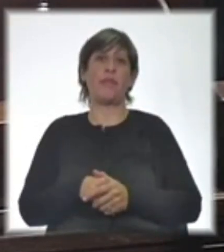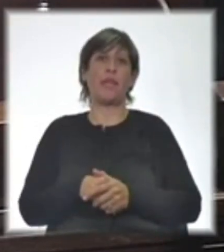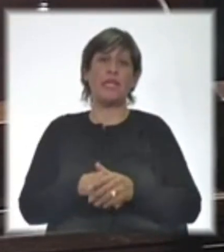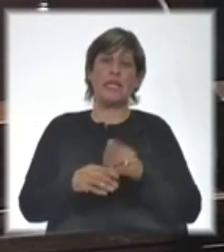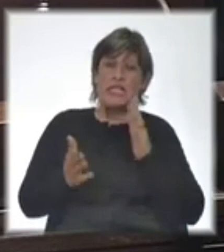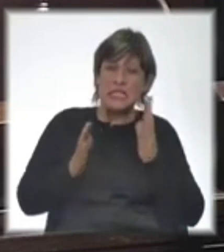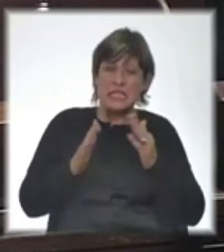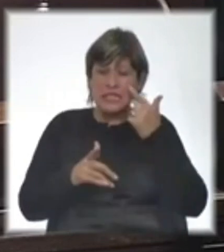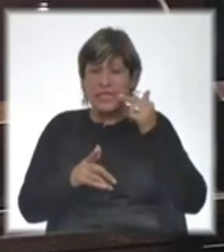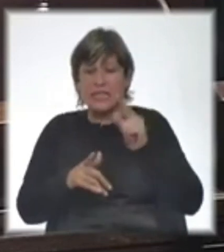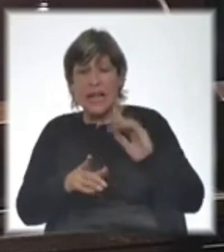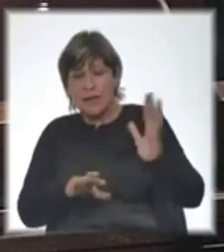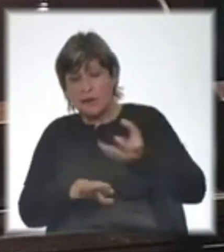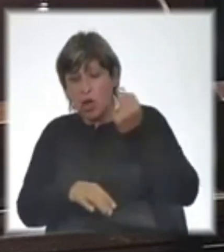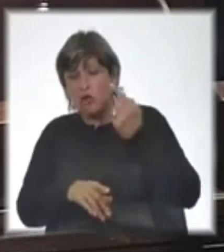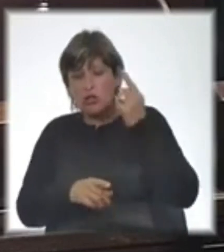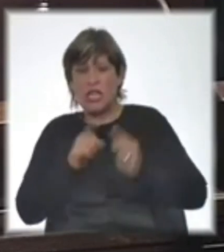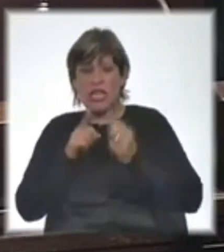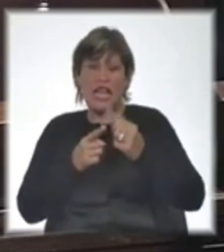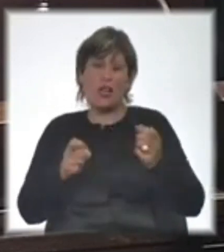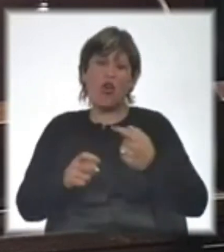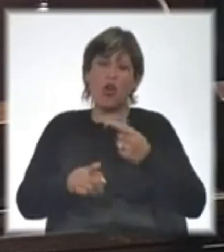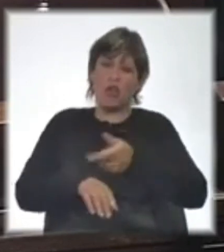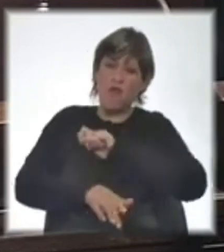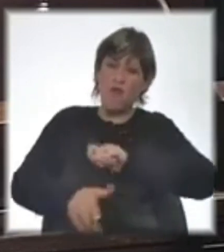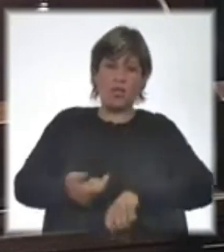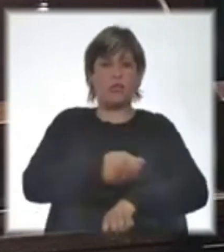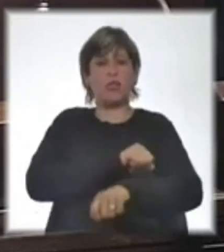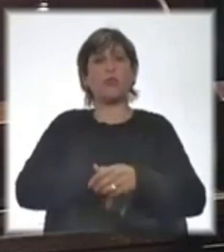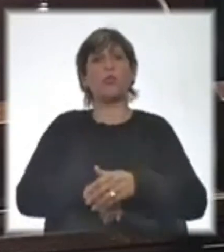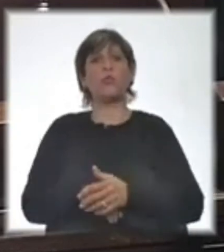intentar conseguir algo generalmente con esfuerzo,